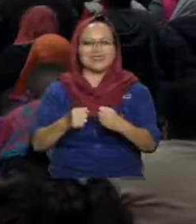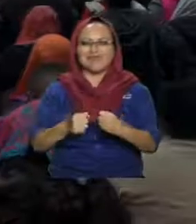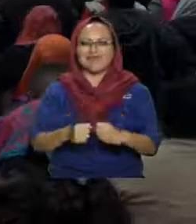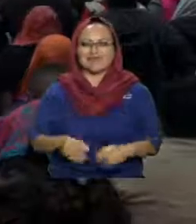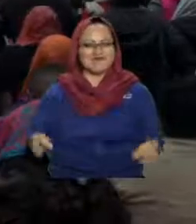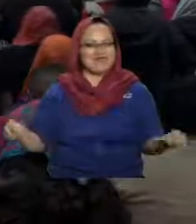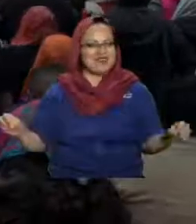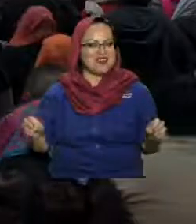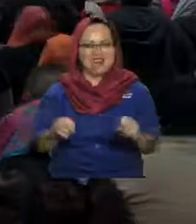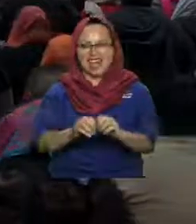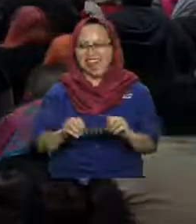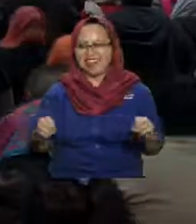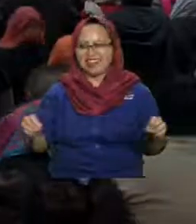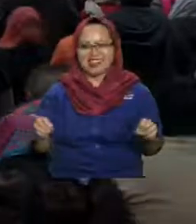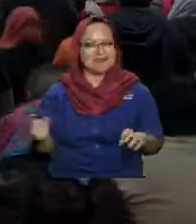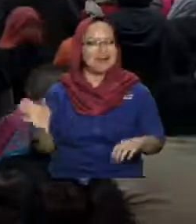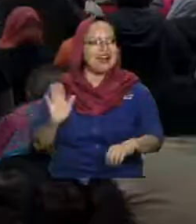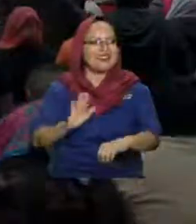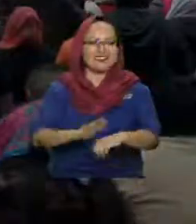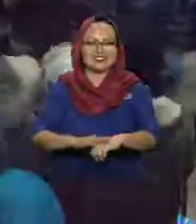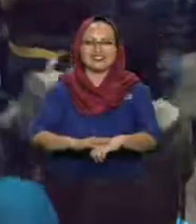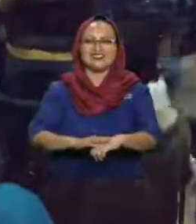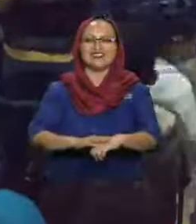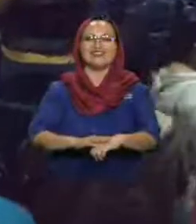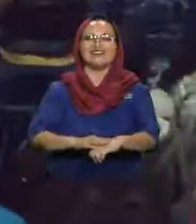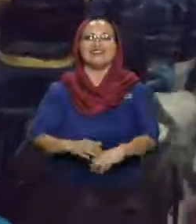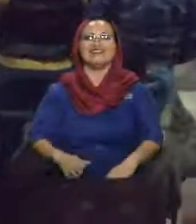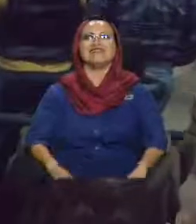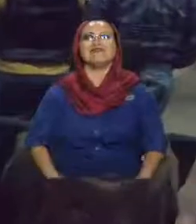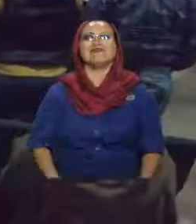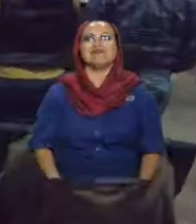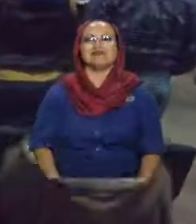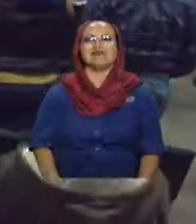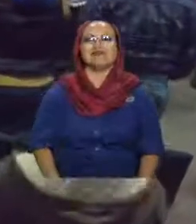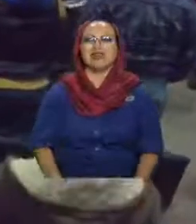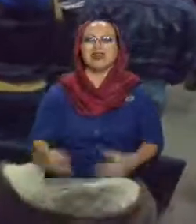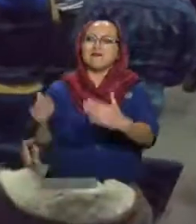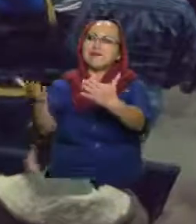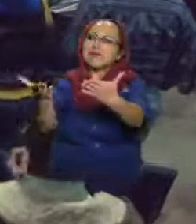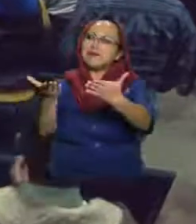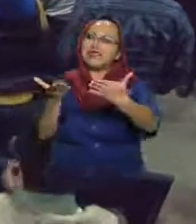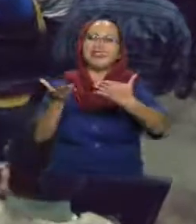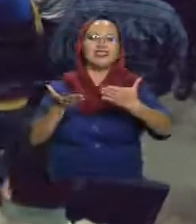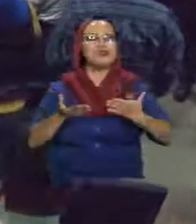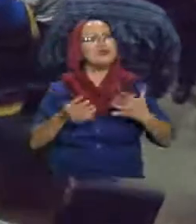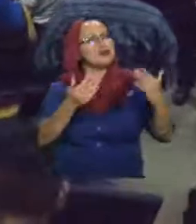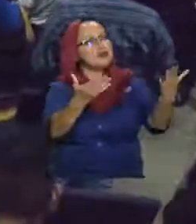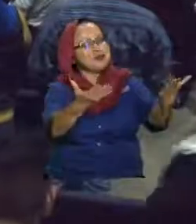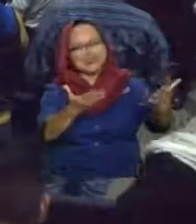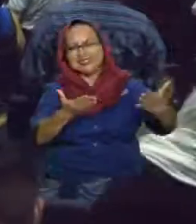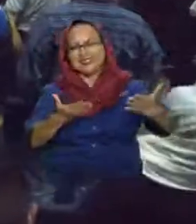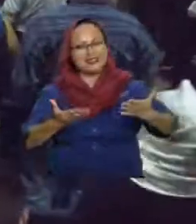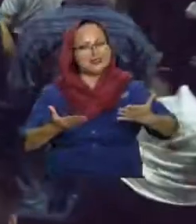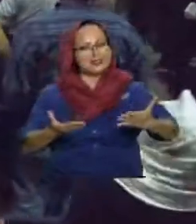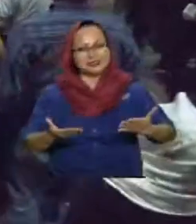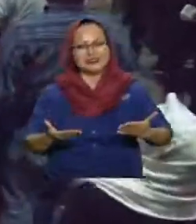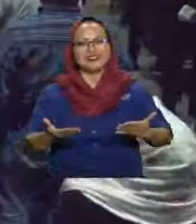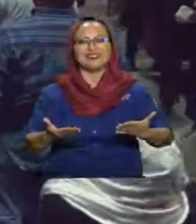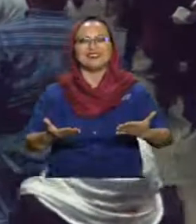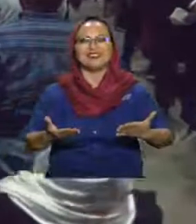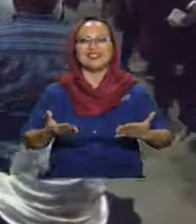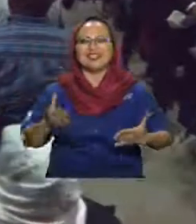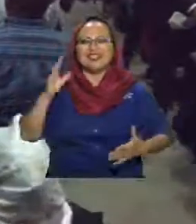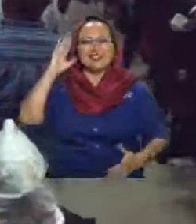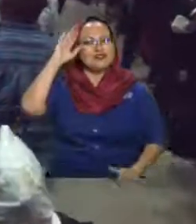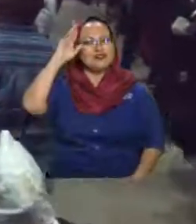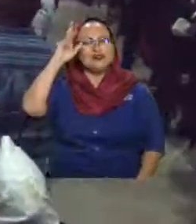Ningún hombre, ningún hombre, ningún hombre. Gloria a Dios. Bienvenido, mi hermano. Bendito sea el nombre del